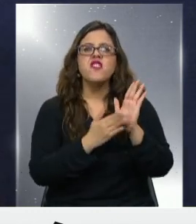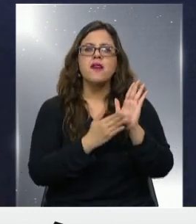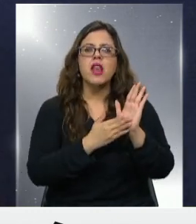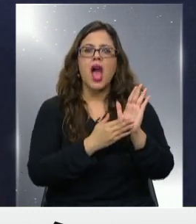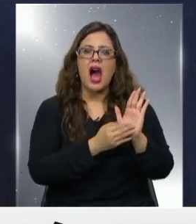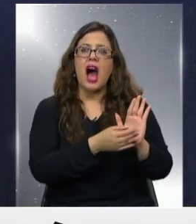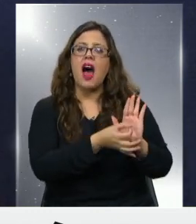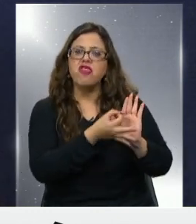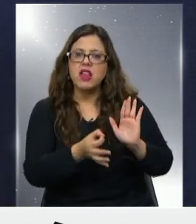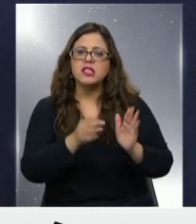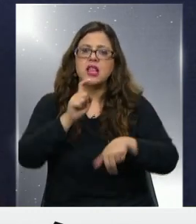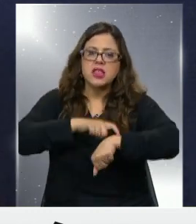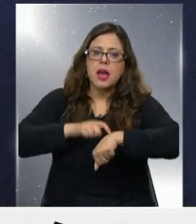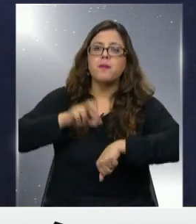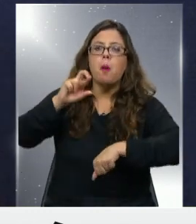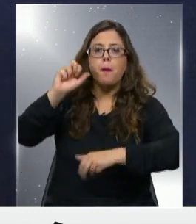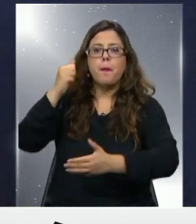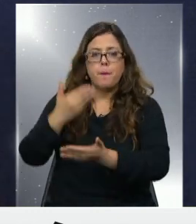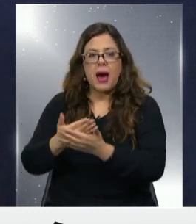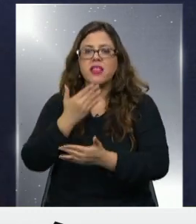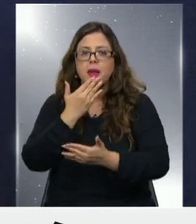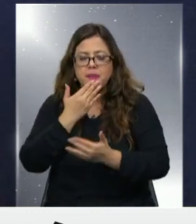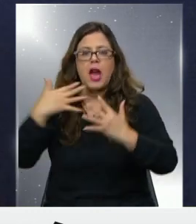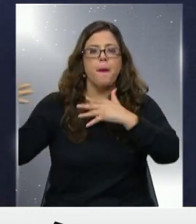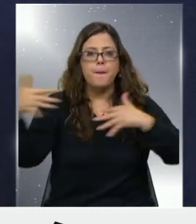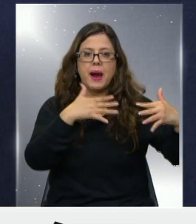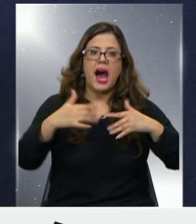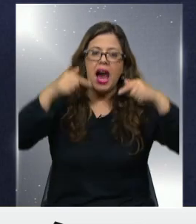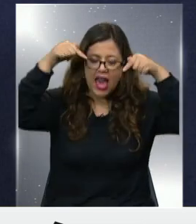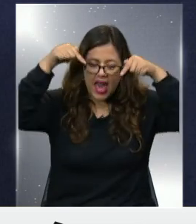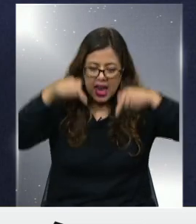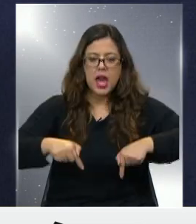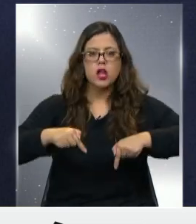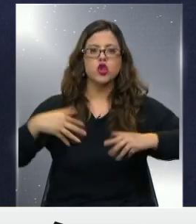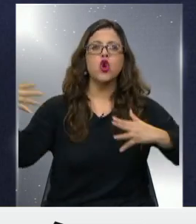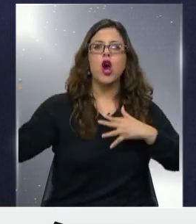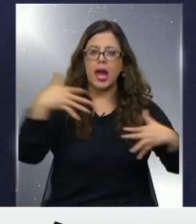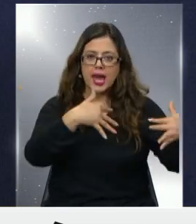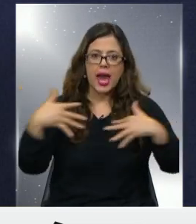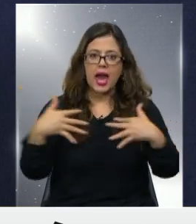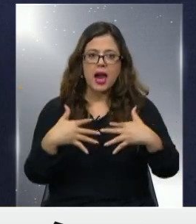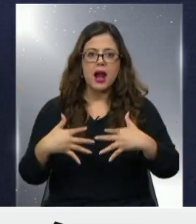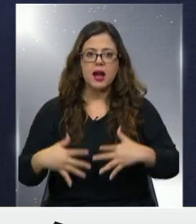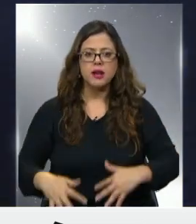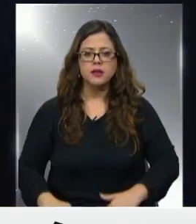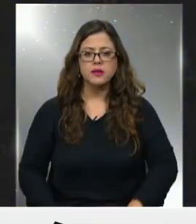tiempo para la paz y un tiempo para la guerra. Este es un momento de guerra.